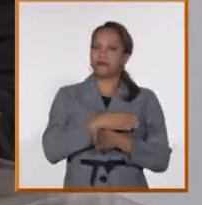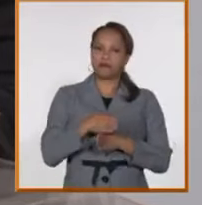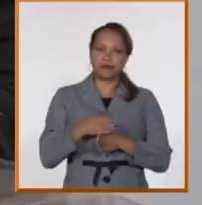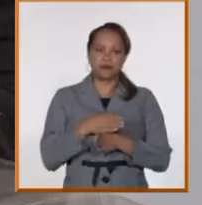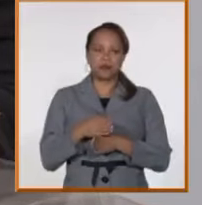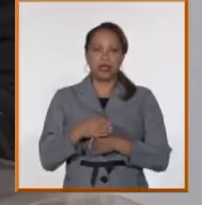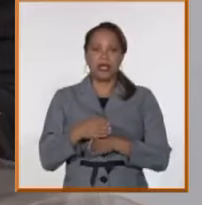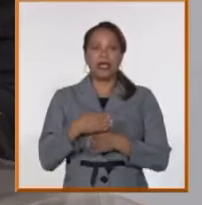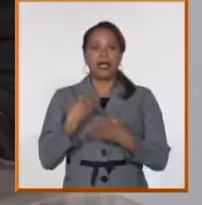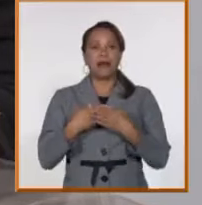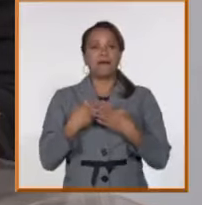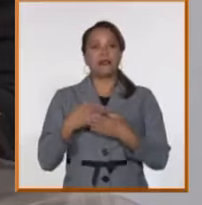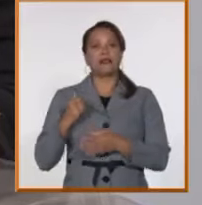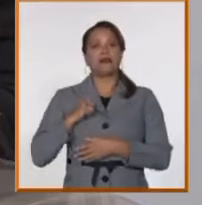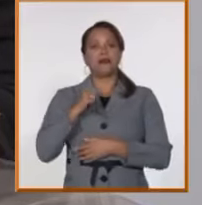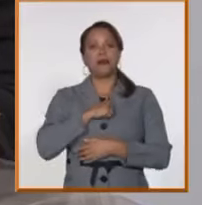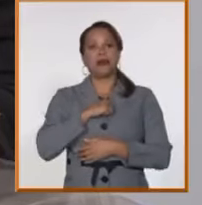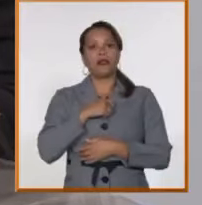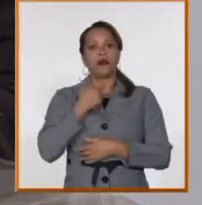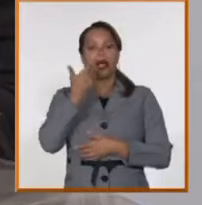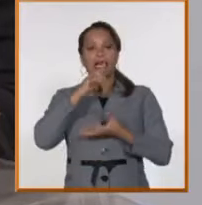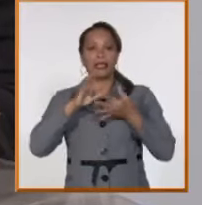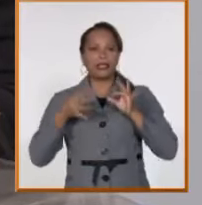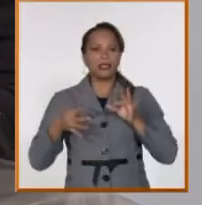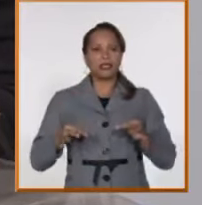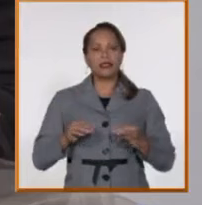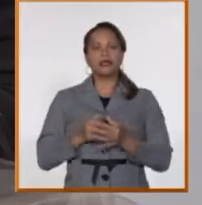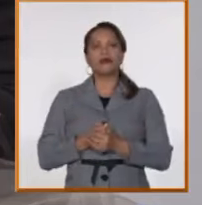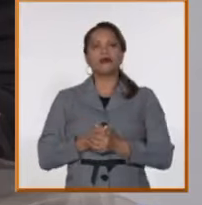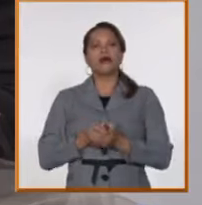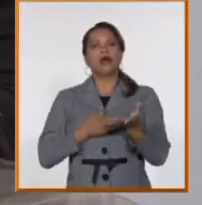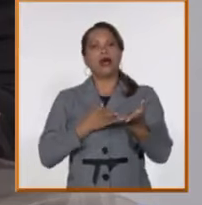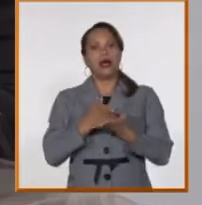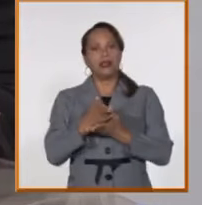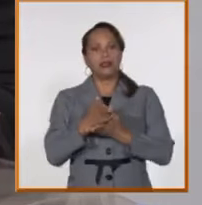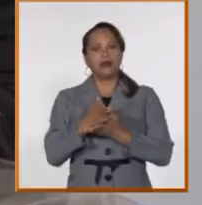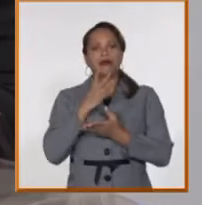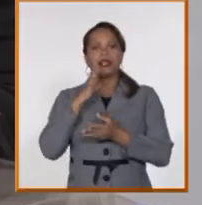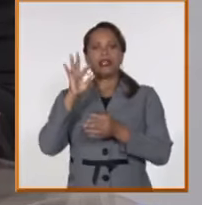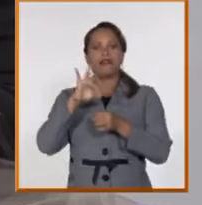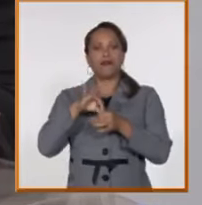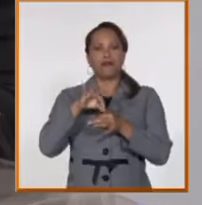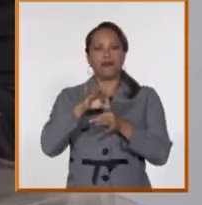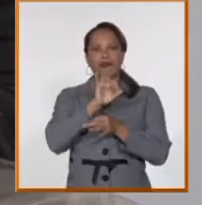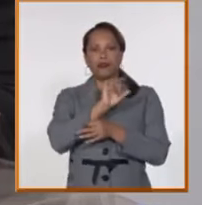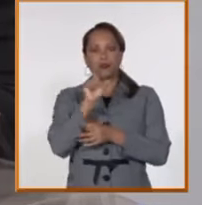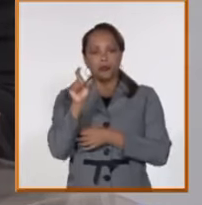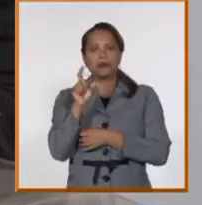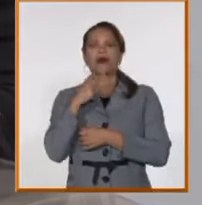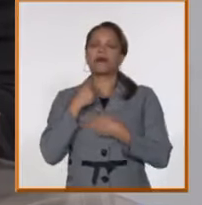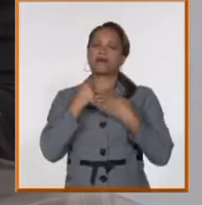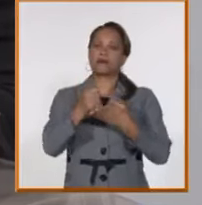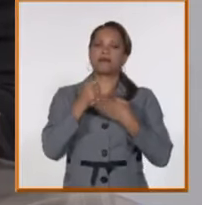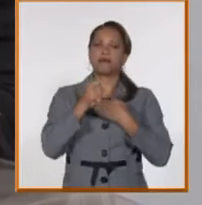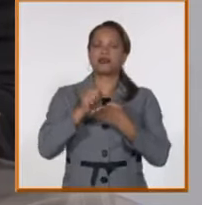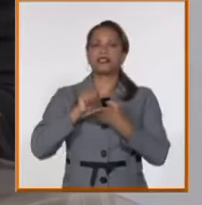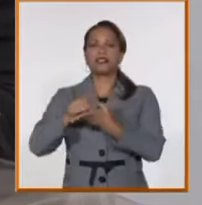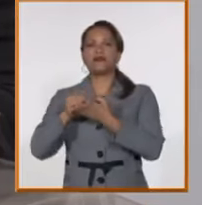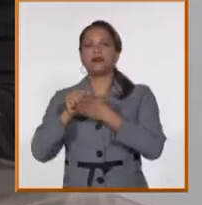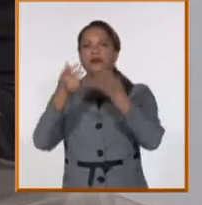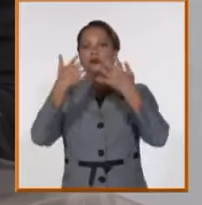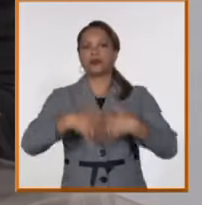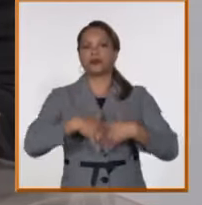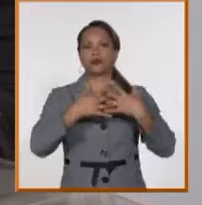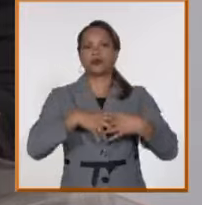cuentapropistas los artesanos a través del fondo han colaborado mucho en los servicios en las producciones que